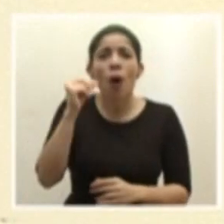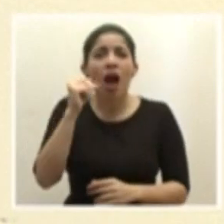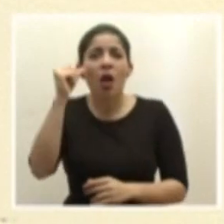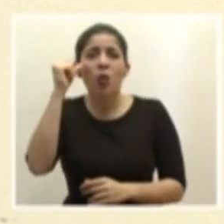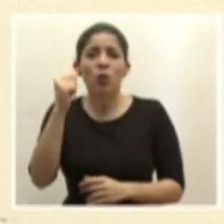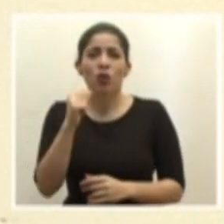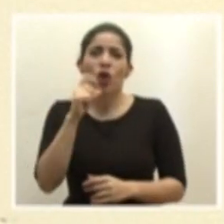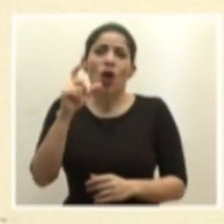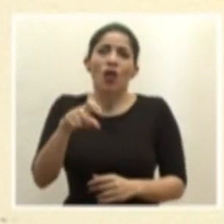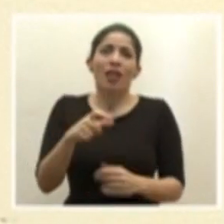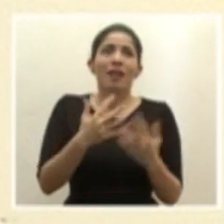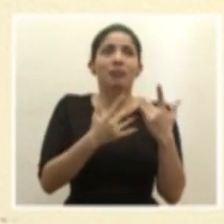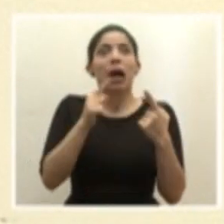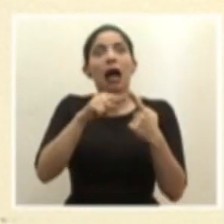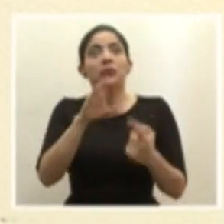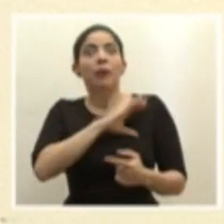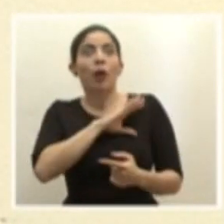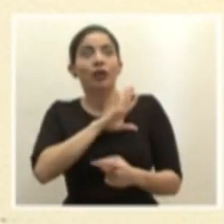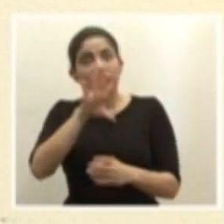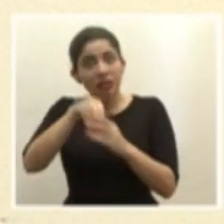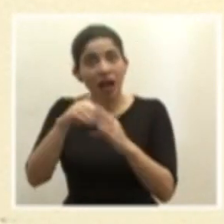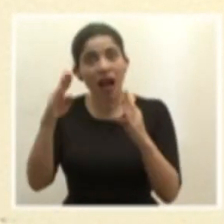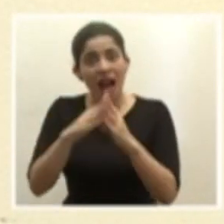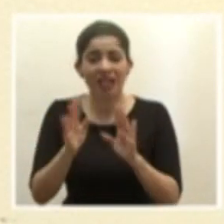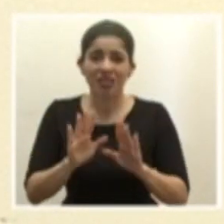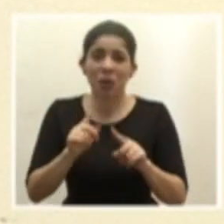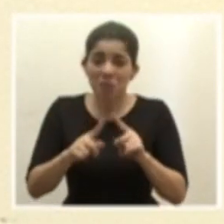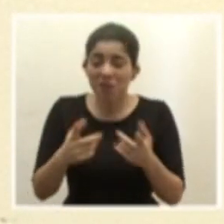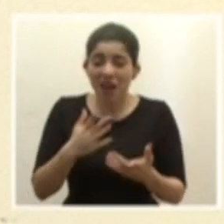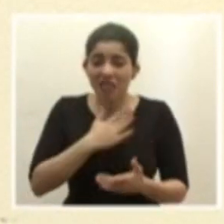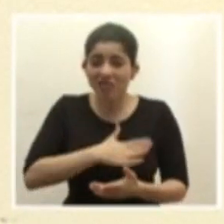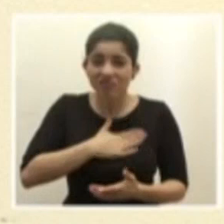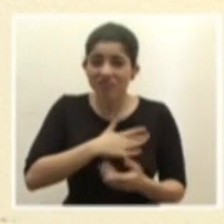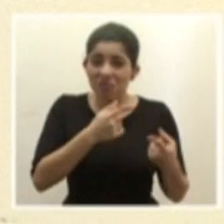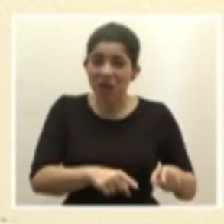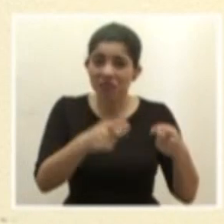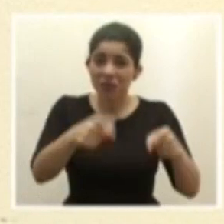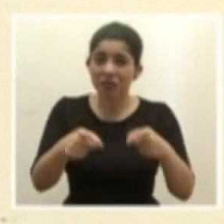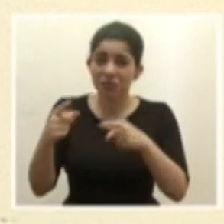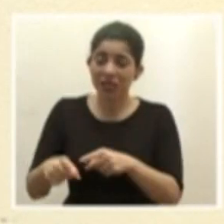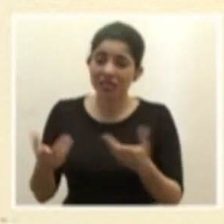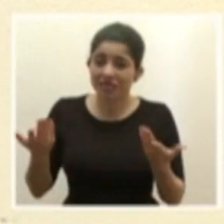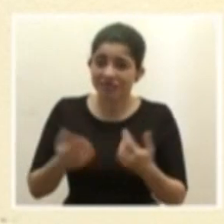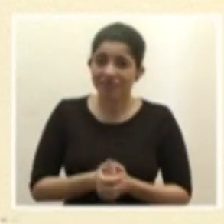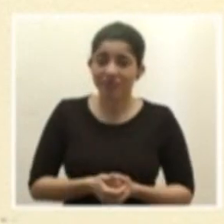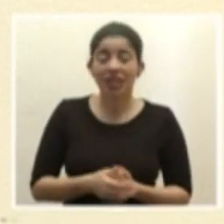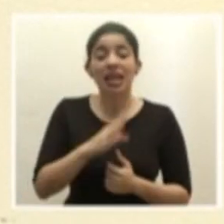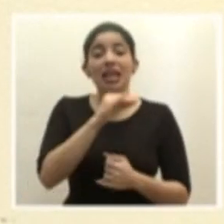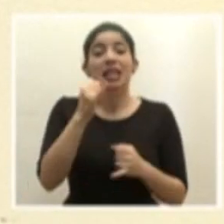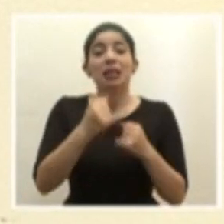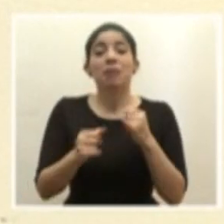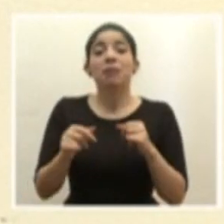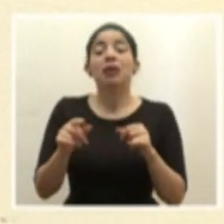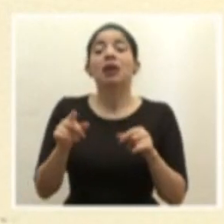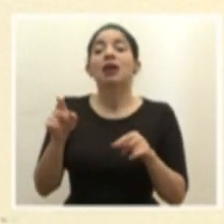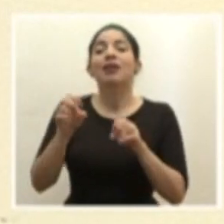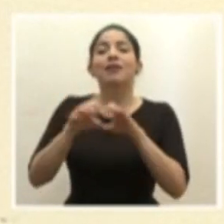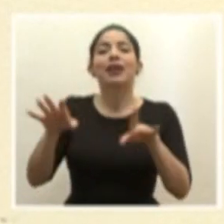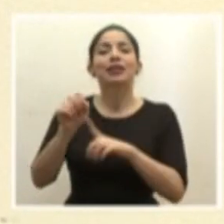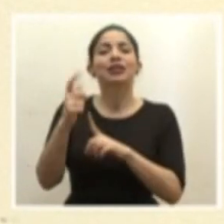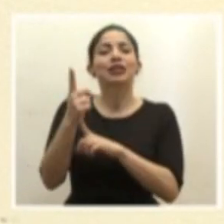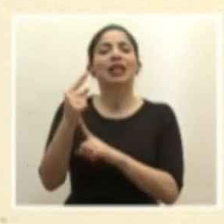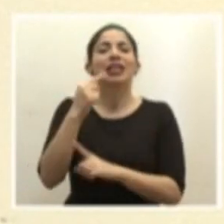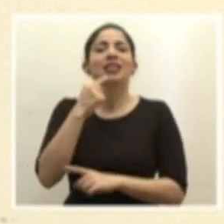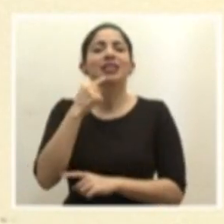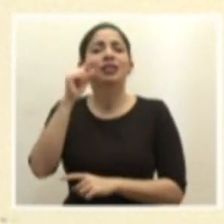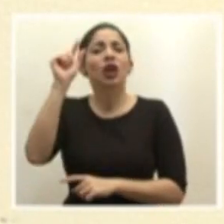no deberíamos llegar a este tipo de circunstancias, pero lamentablemente está ocurriendo. Además, y como punto final, ha circulado por redes sociales el tema